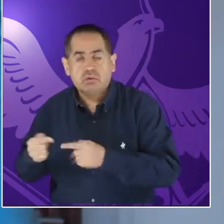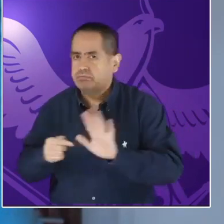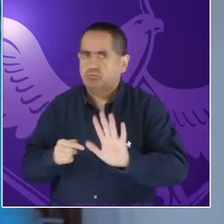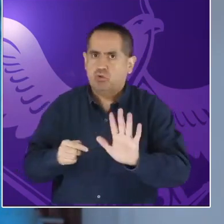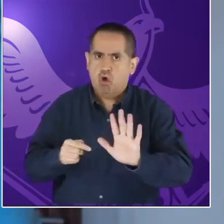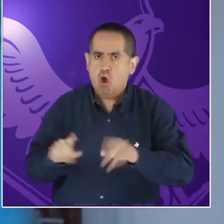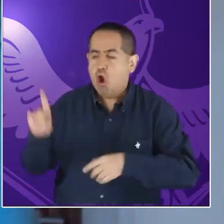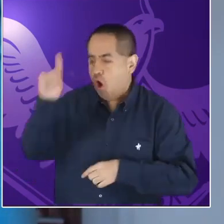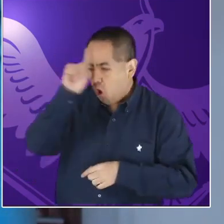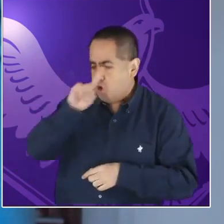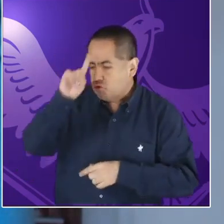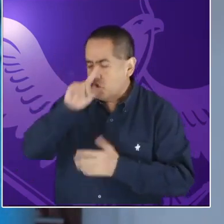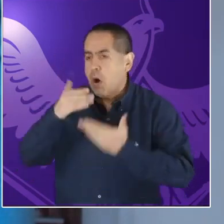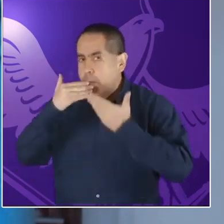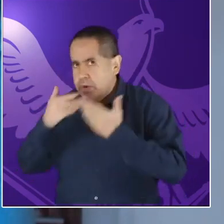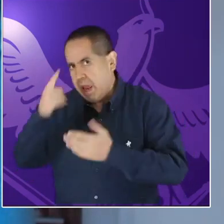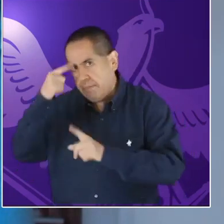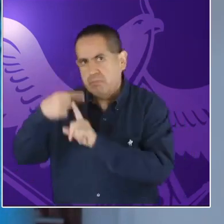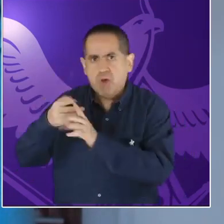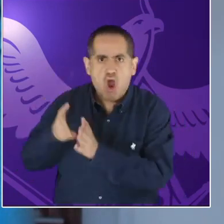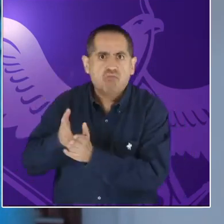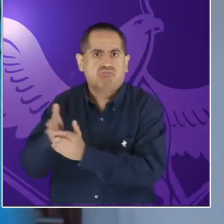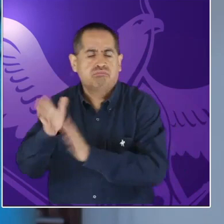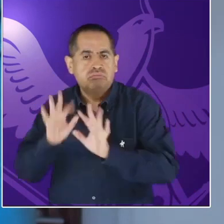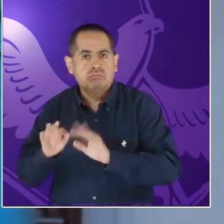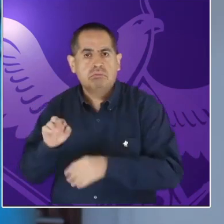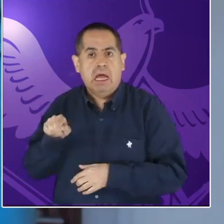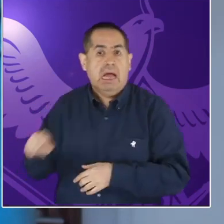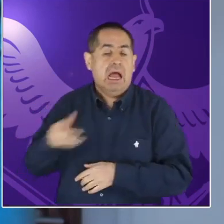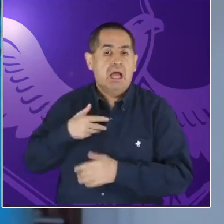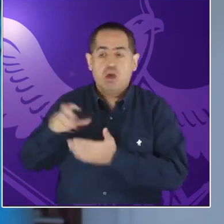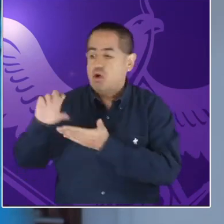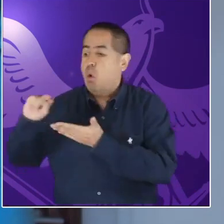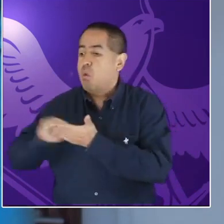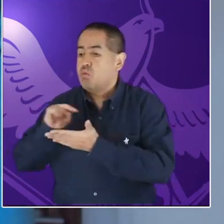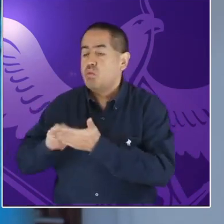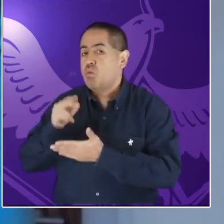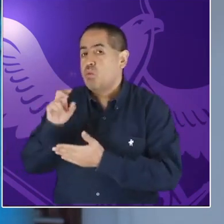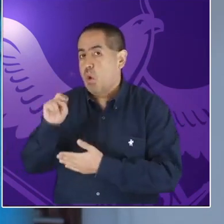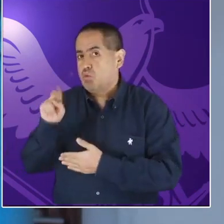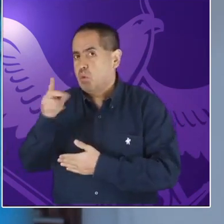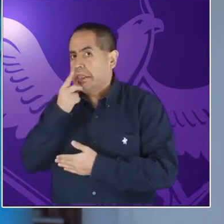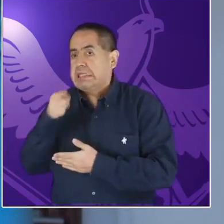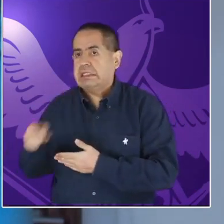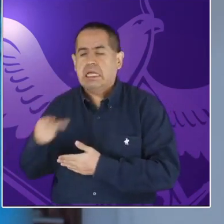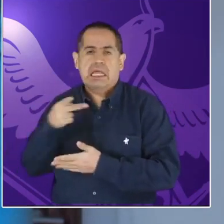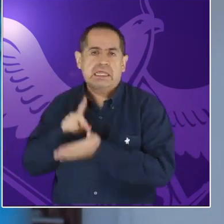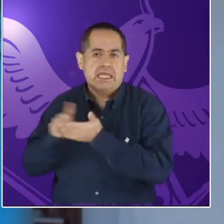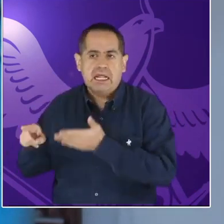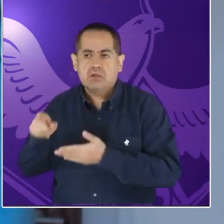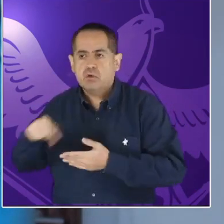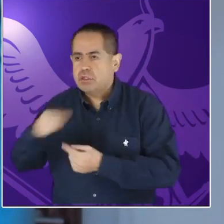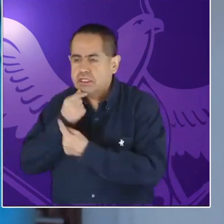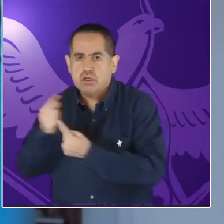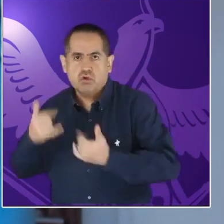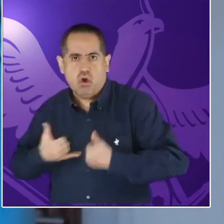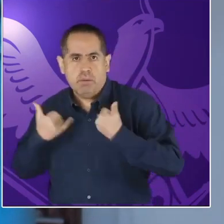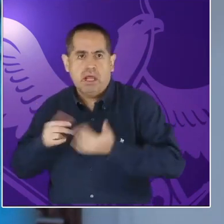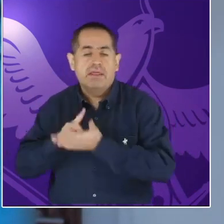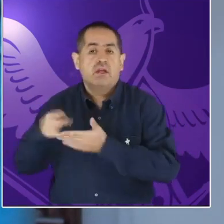Convención reconoce en favor de los niños, niñas y adolescentes, dentro de los cuales evidentemente está el derecho a la